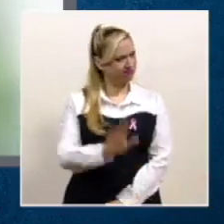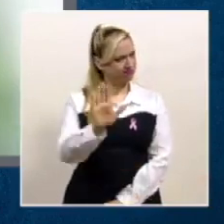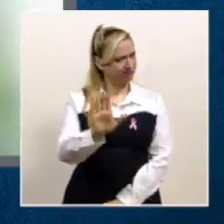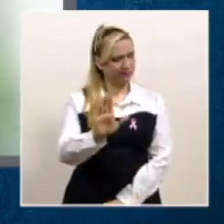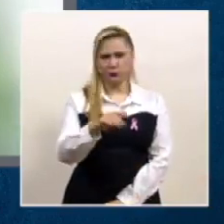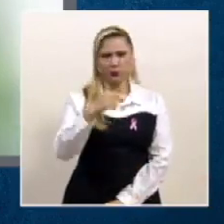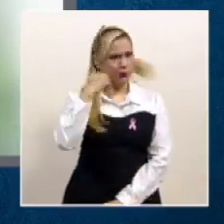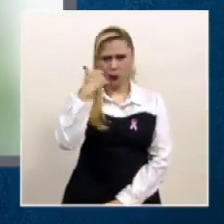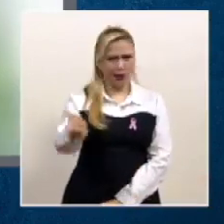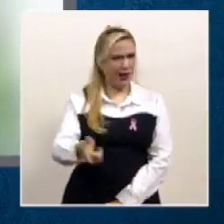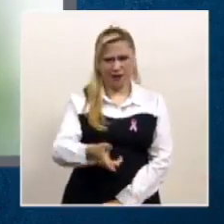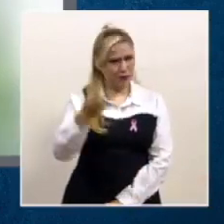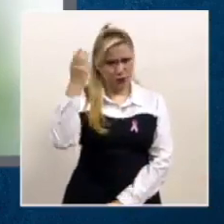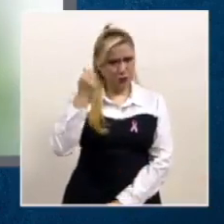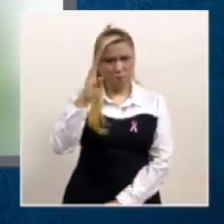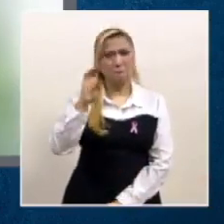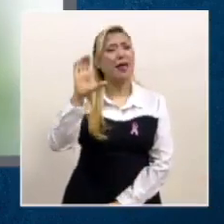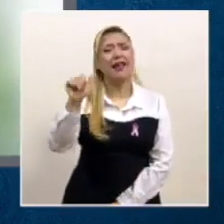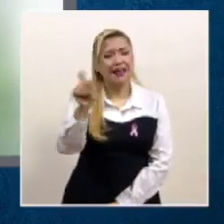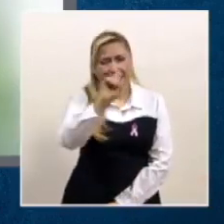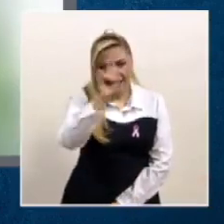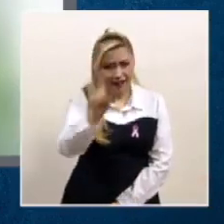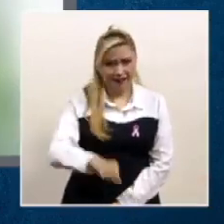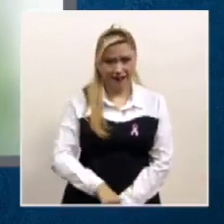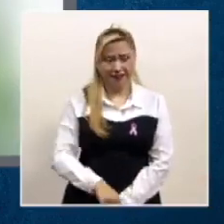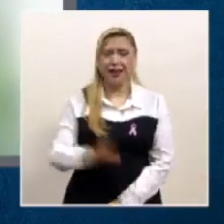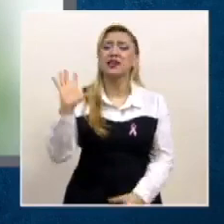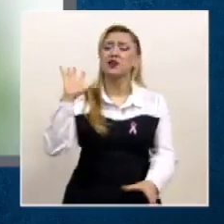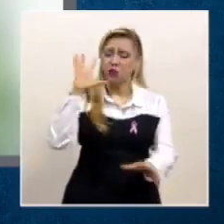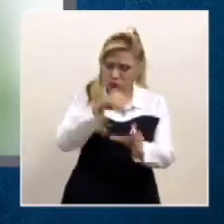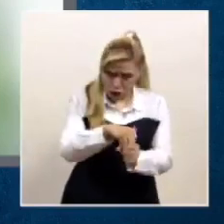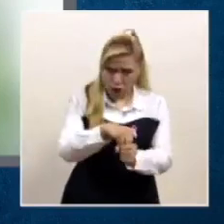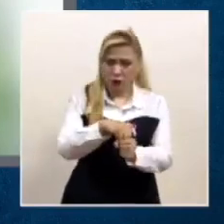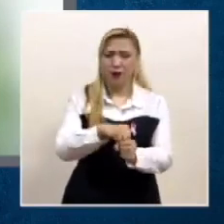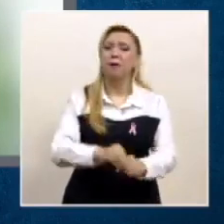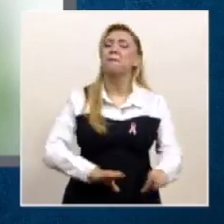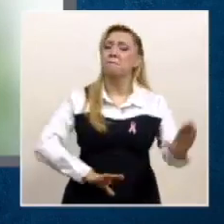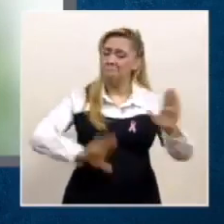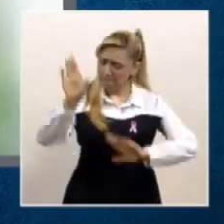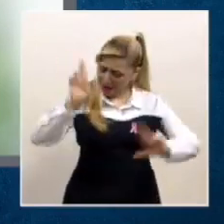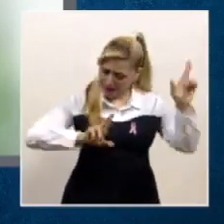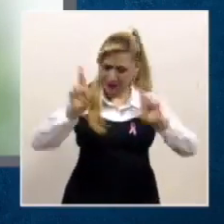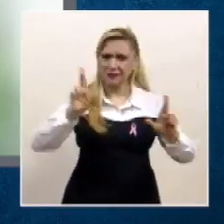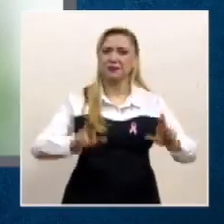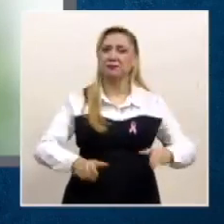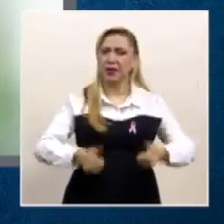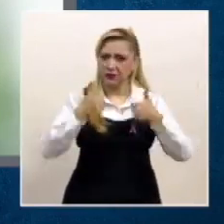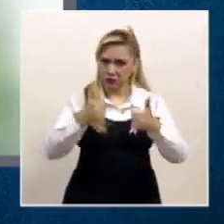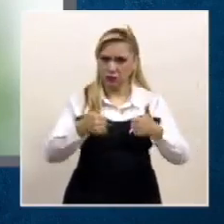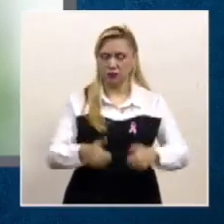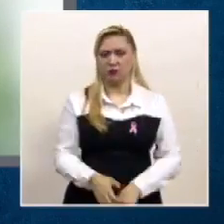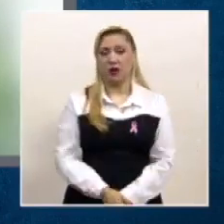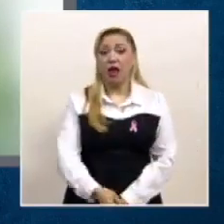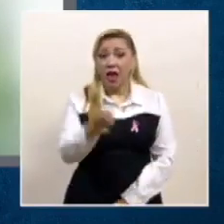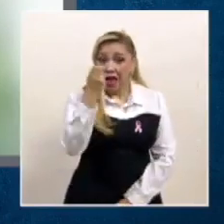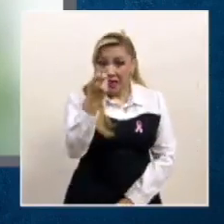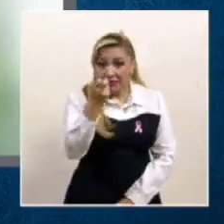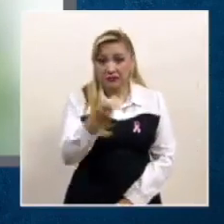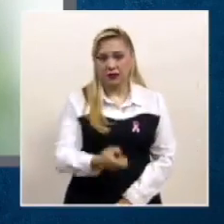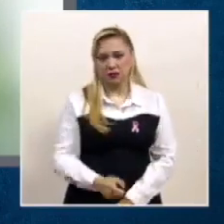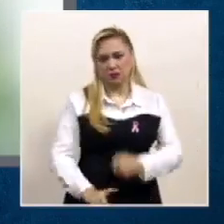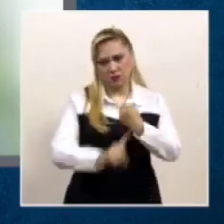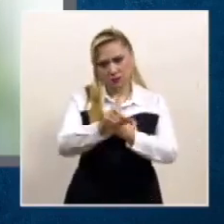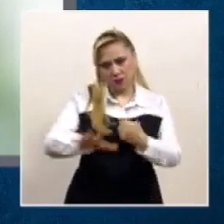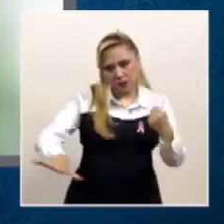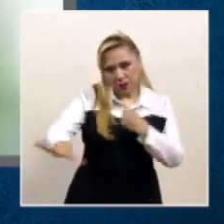no queremos pensión, queremos inclusión y participación. Eso es de los retos endógenos que tiene la